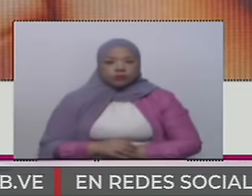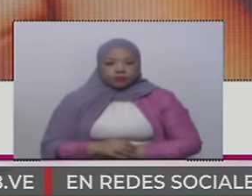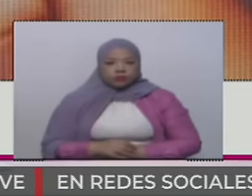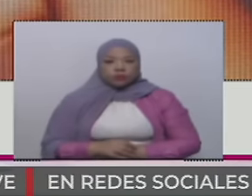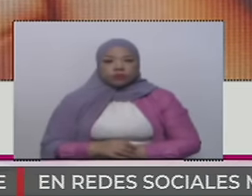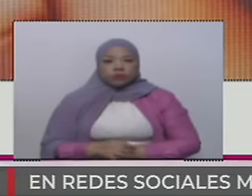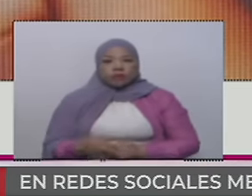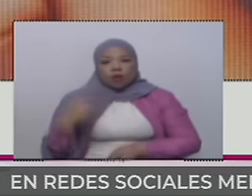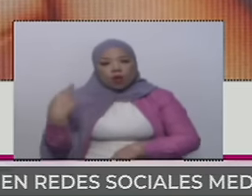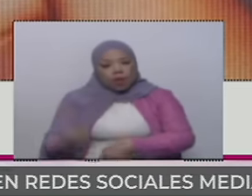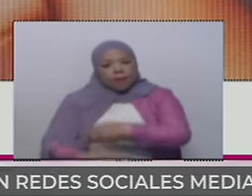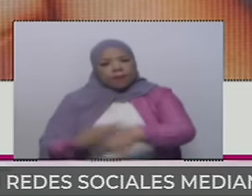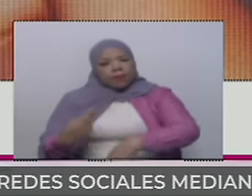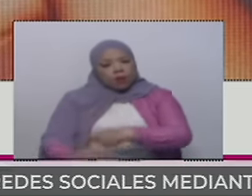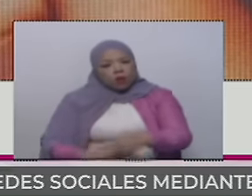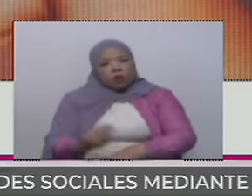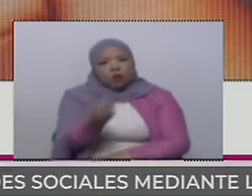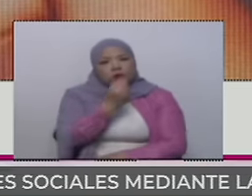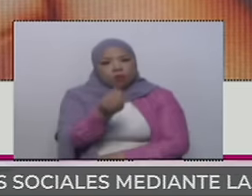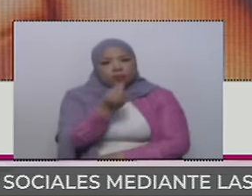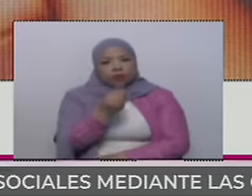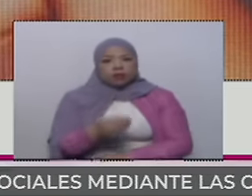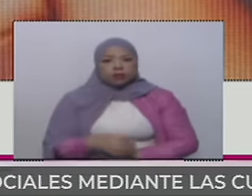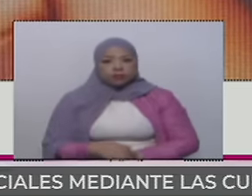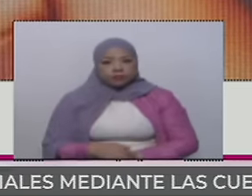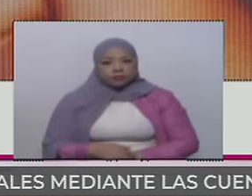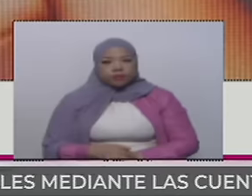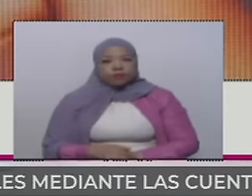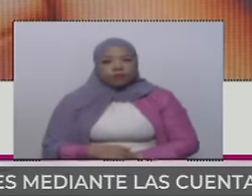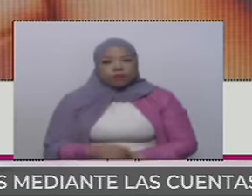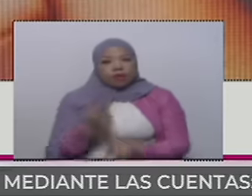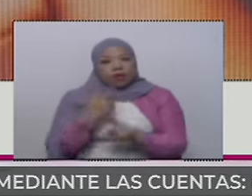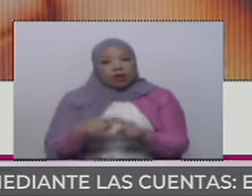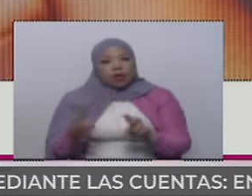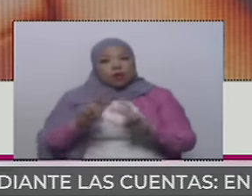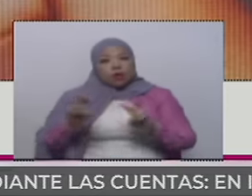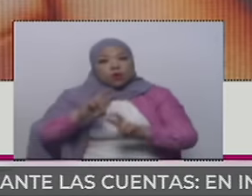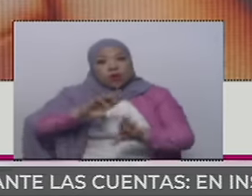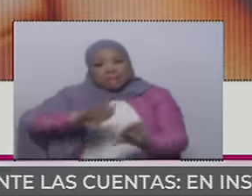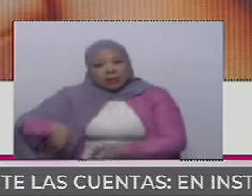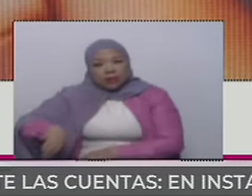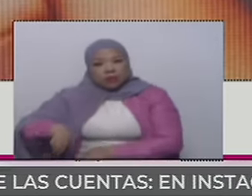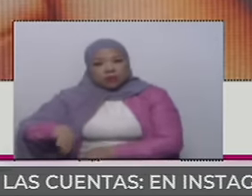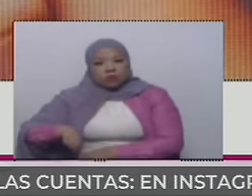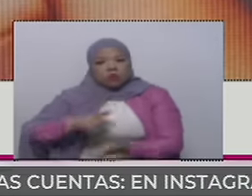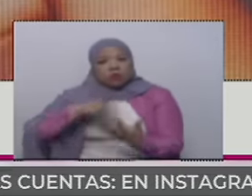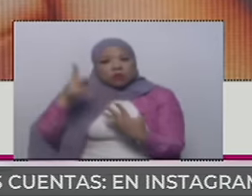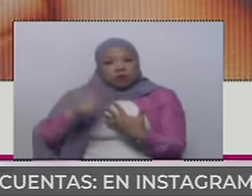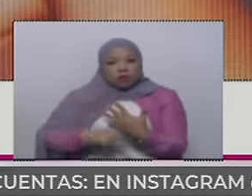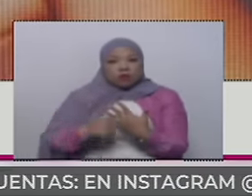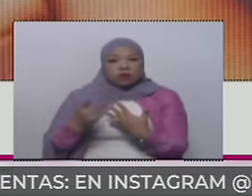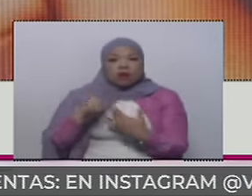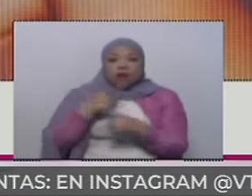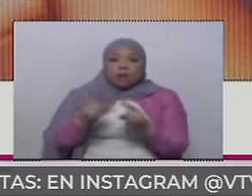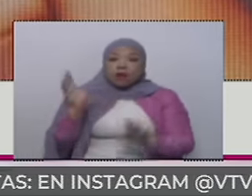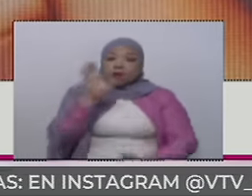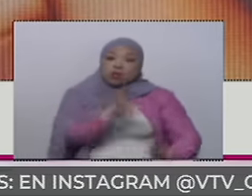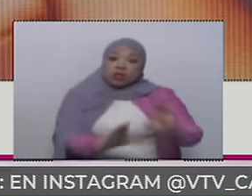hacer una revolución alimentaria, es tema de otro programa, pero también los científicos